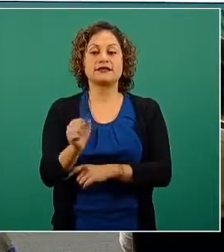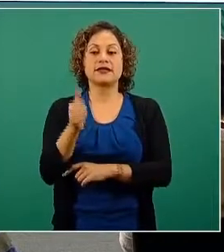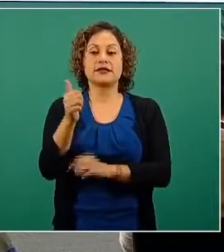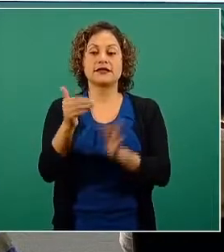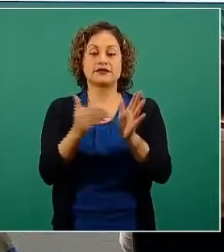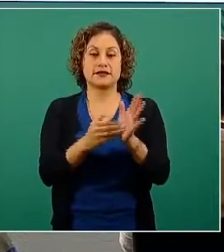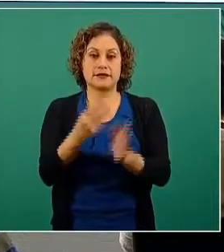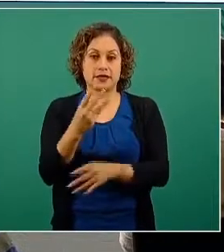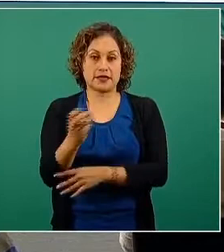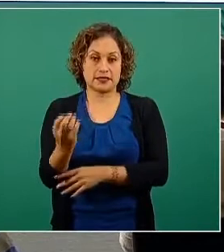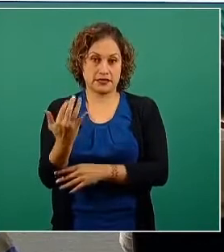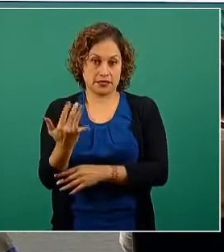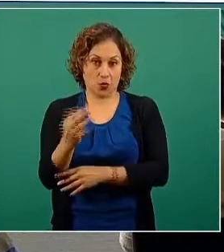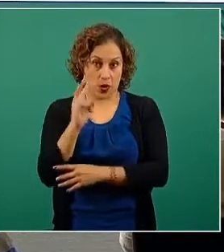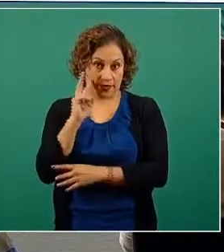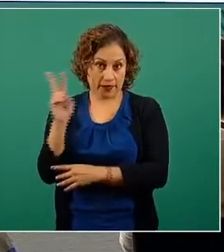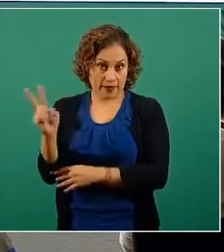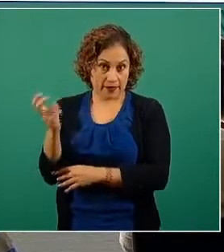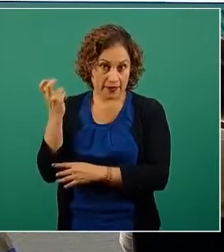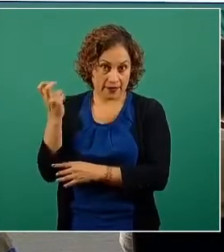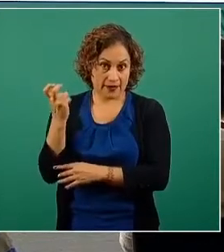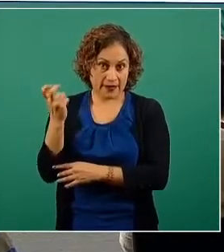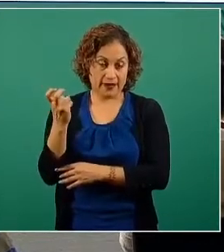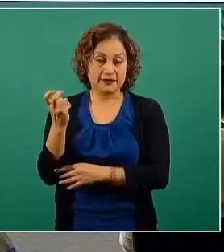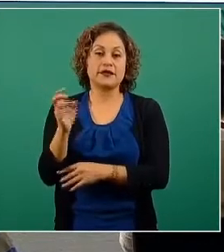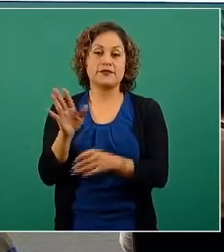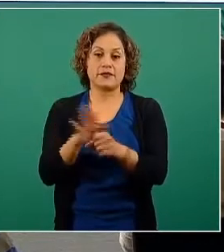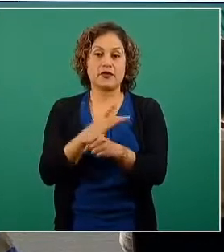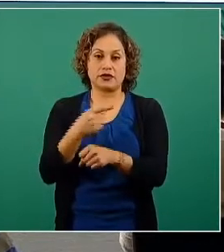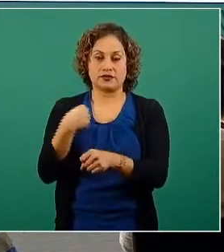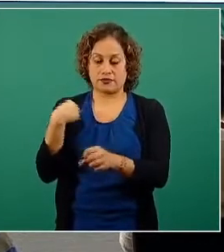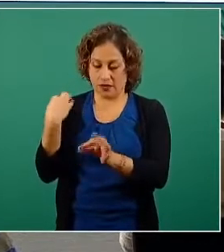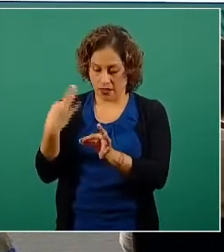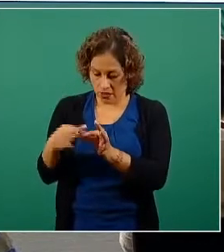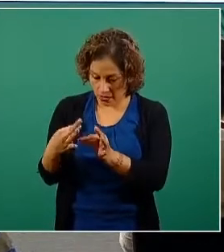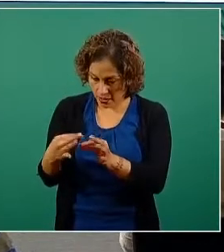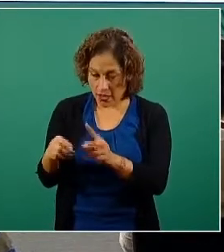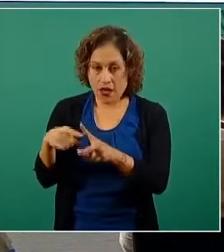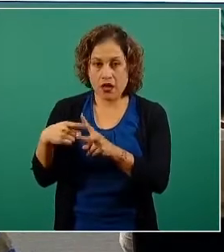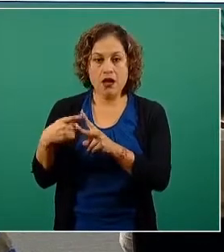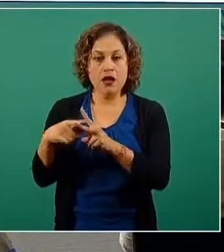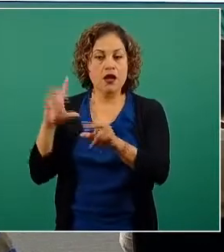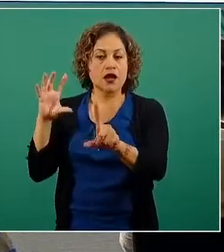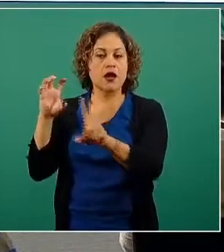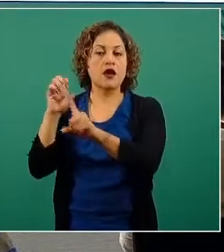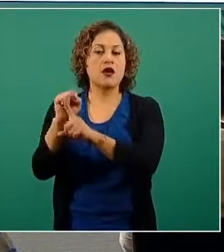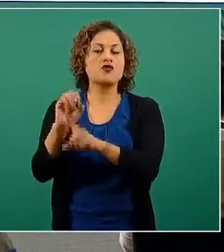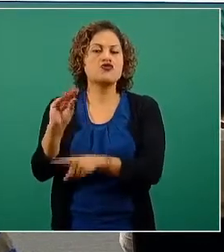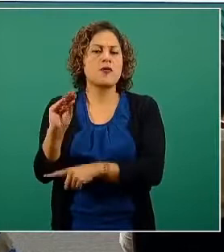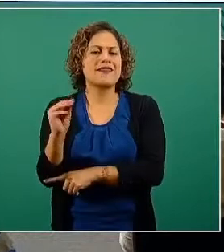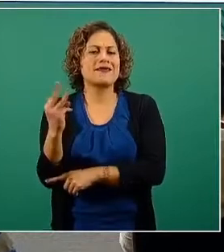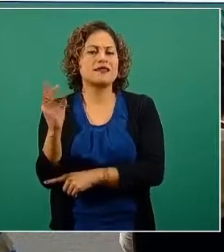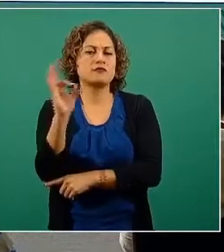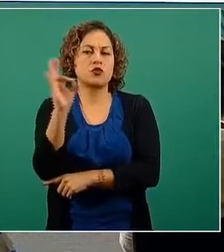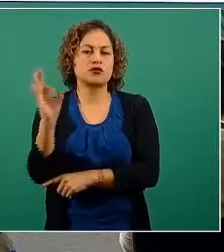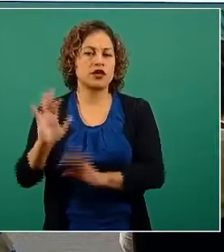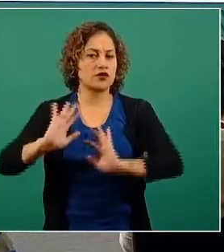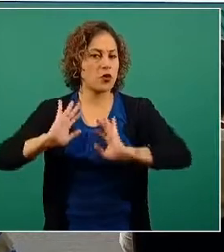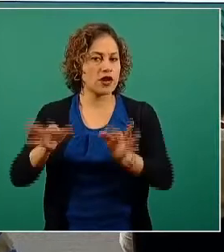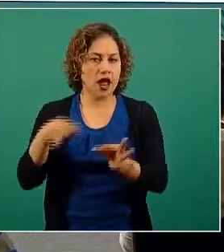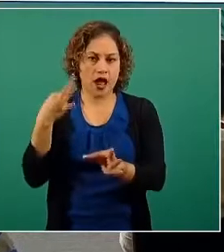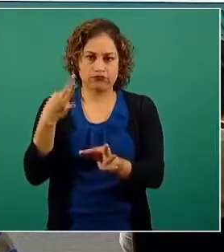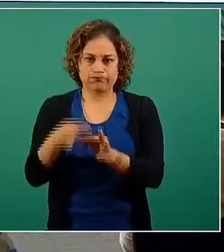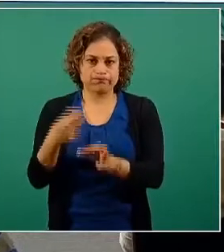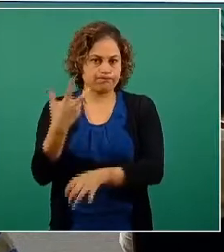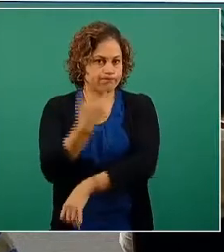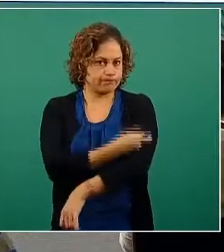766,350 que pueden observar. Por eso les decía que llevamos arriba del 90%, más o menos un 93% de avance de la aplicación de la